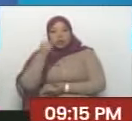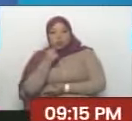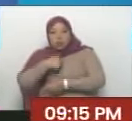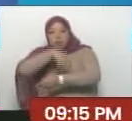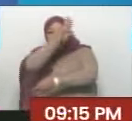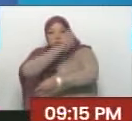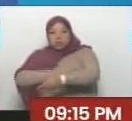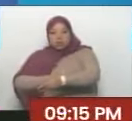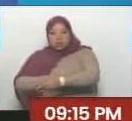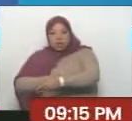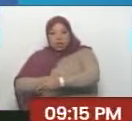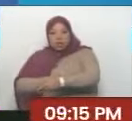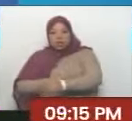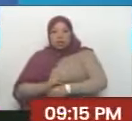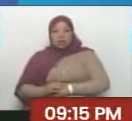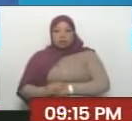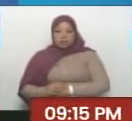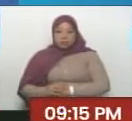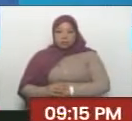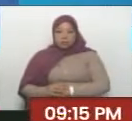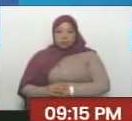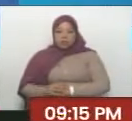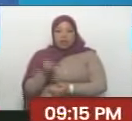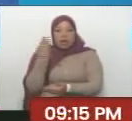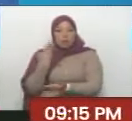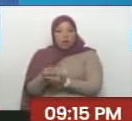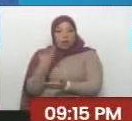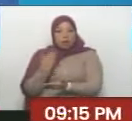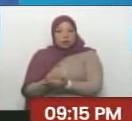Anzoátegui, Monagas, Sucre, en agosto,